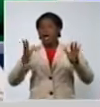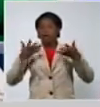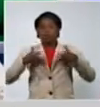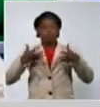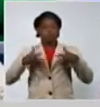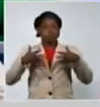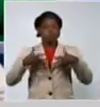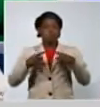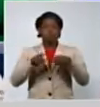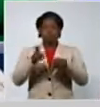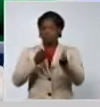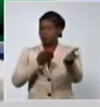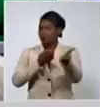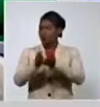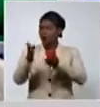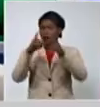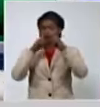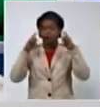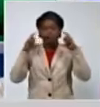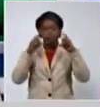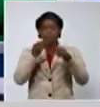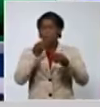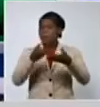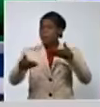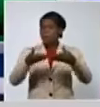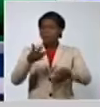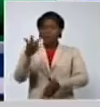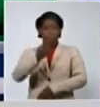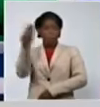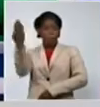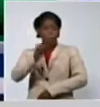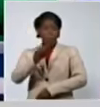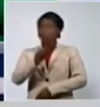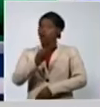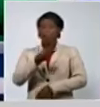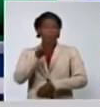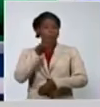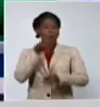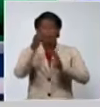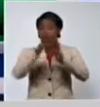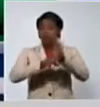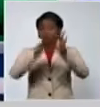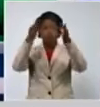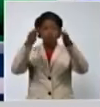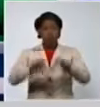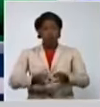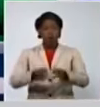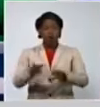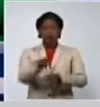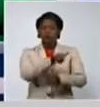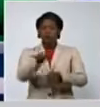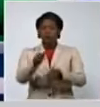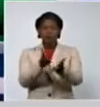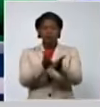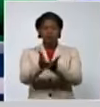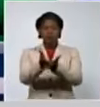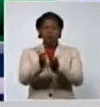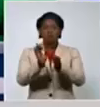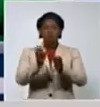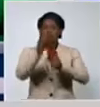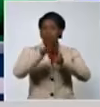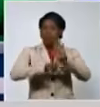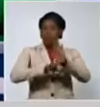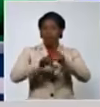tiempo con el nasobuco, con el distanciamiento, con las soluciones desinfectantes, y no tengo duda